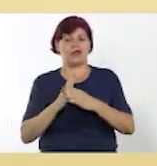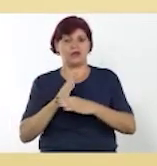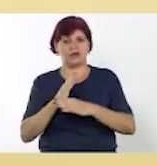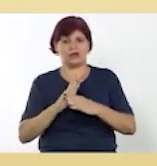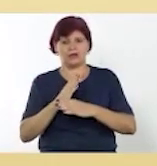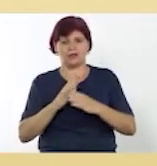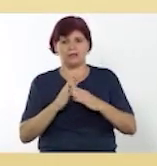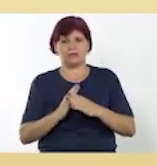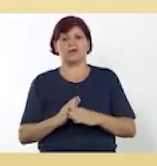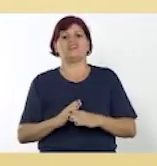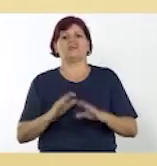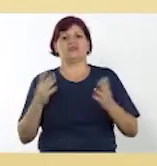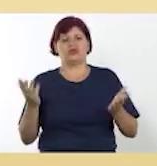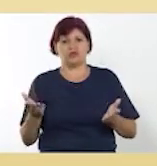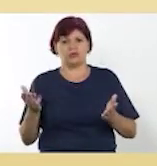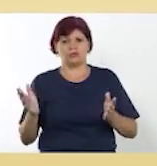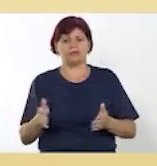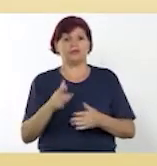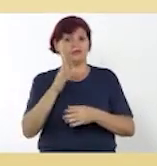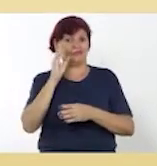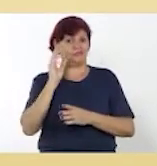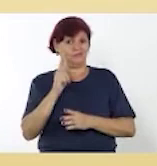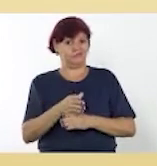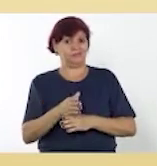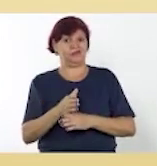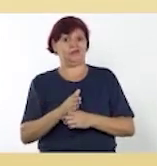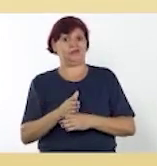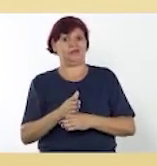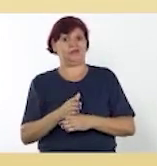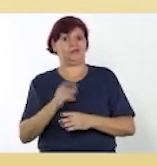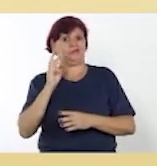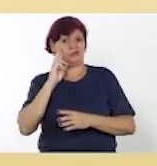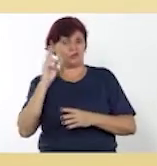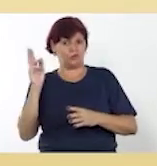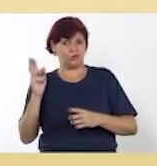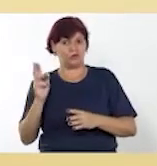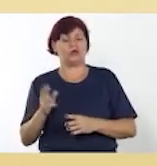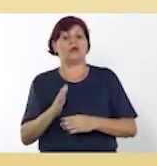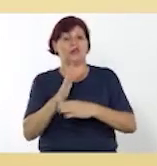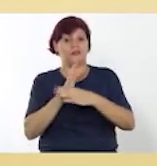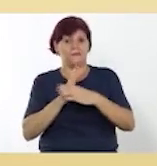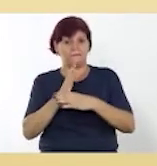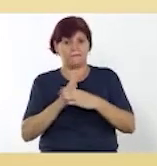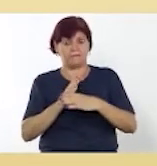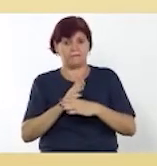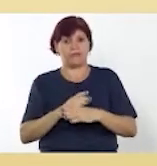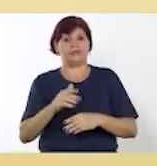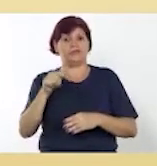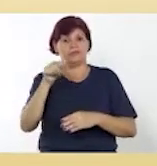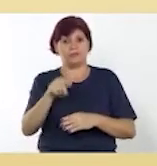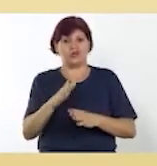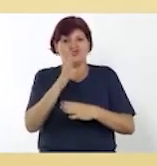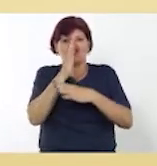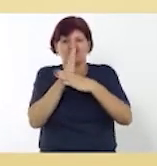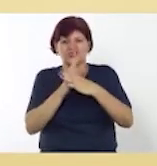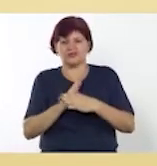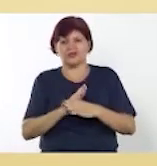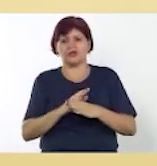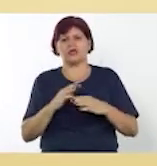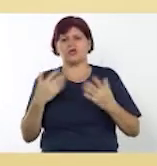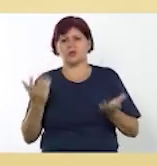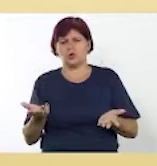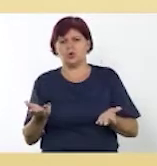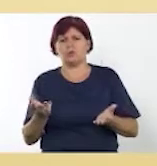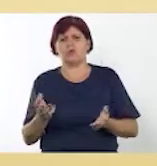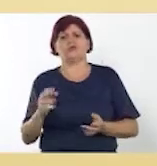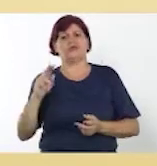media aritmética de los valores centrales, repito, la media aritmética, que lo acabo de ver, de los valores centrales si el valor,